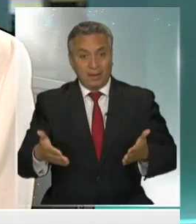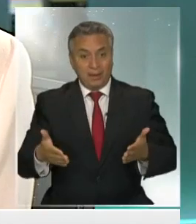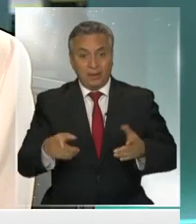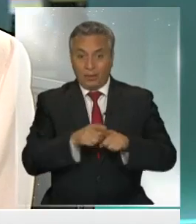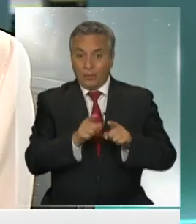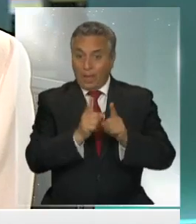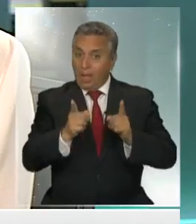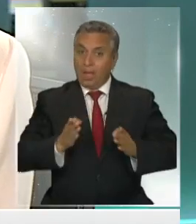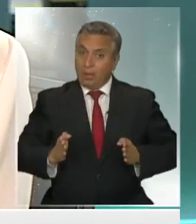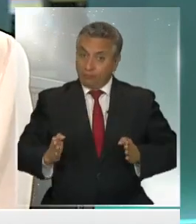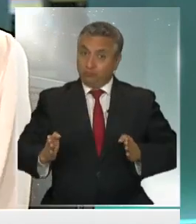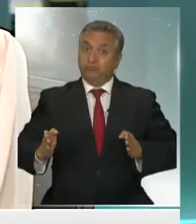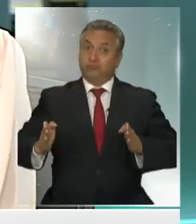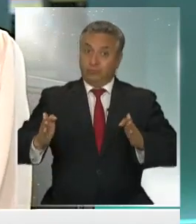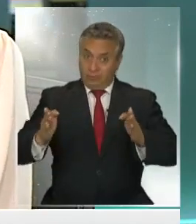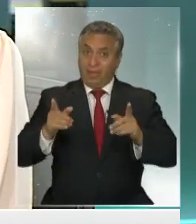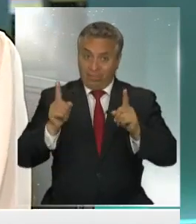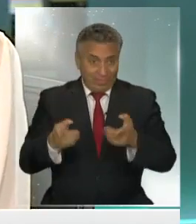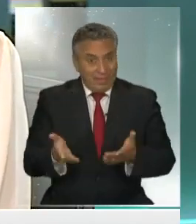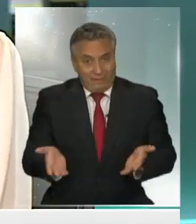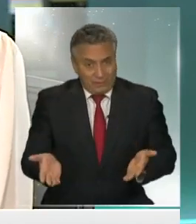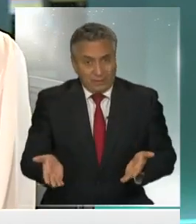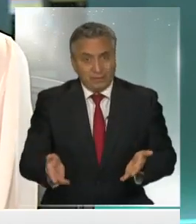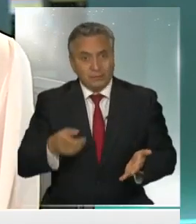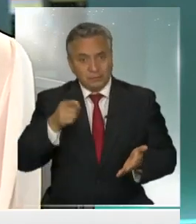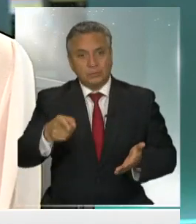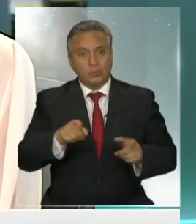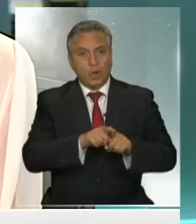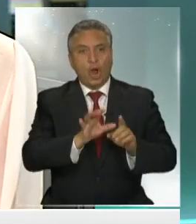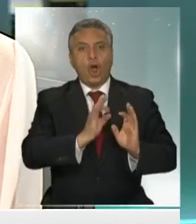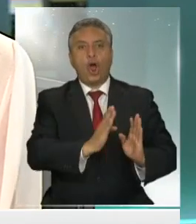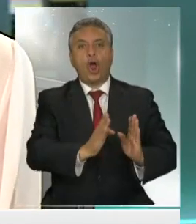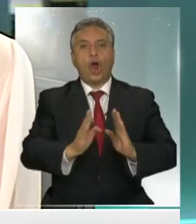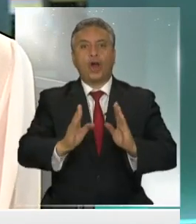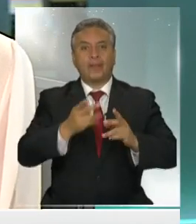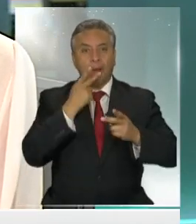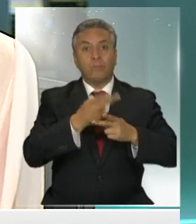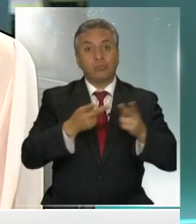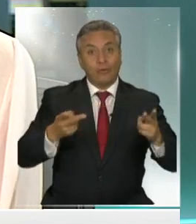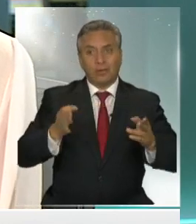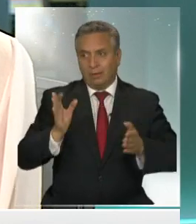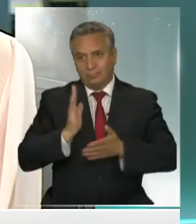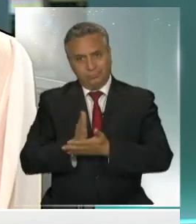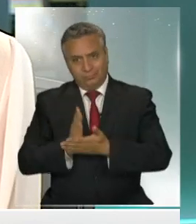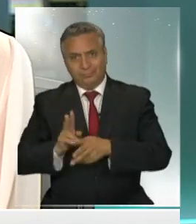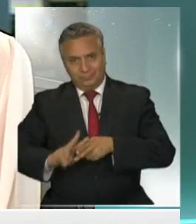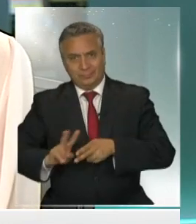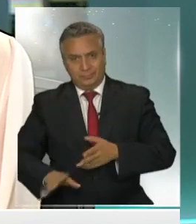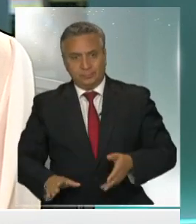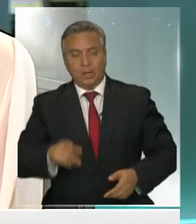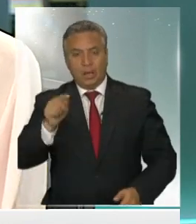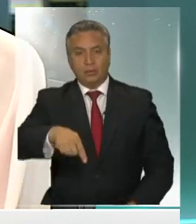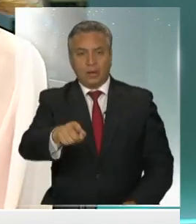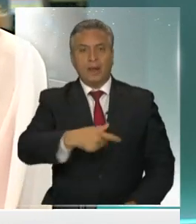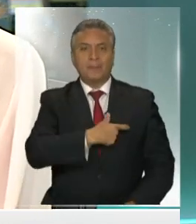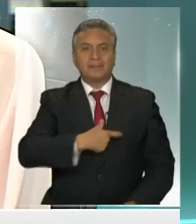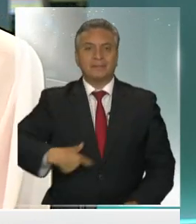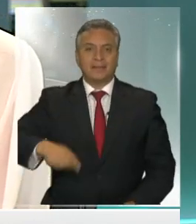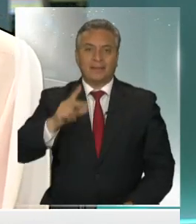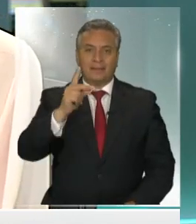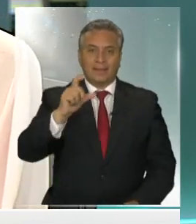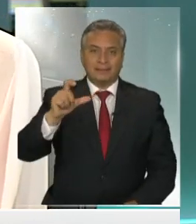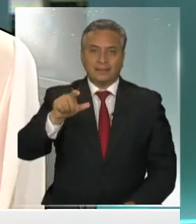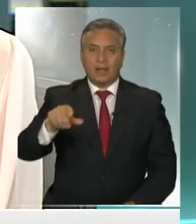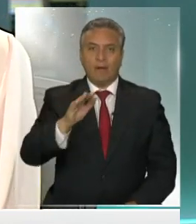paralela por lo menos así debiera ser el restablecimiento del orden público estamos esta noche con el presidente de la democracia cristiana